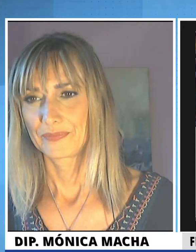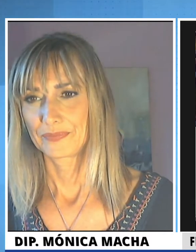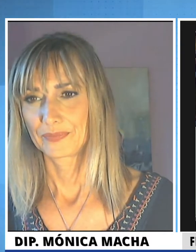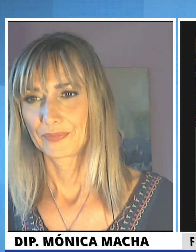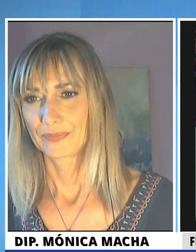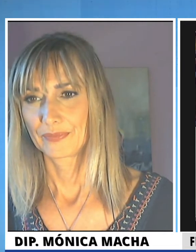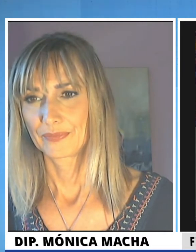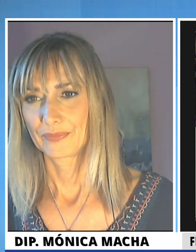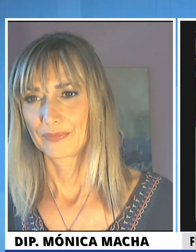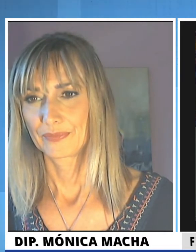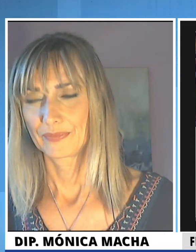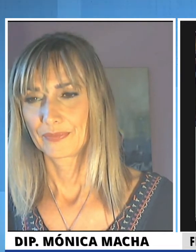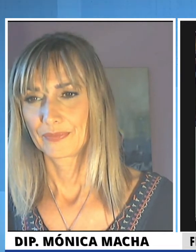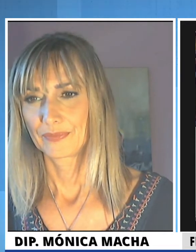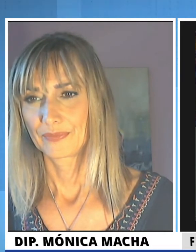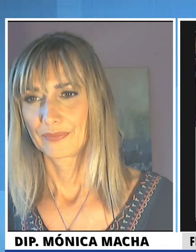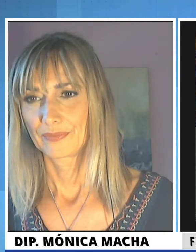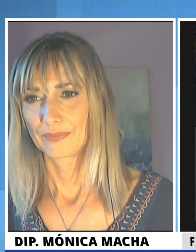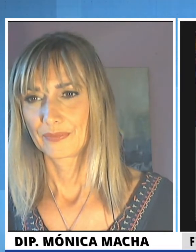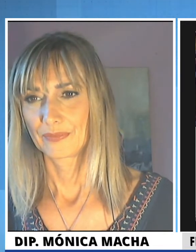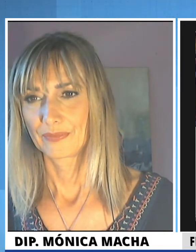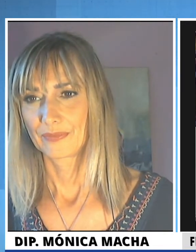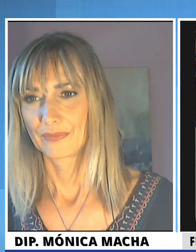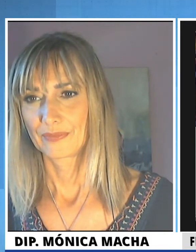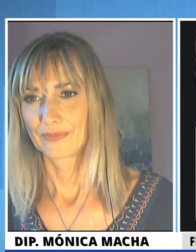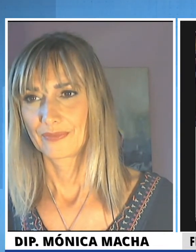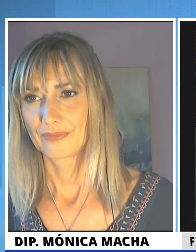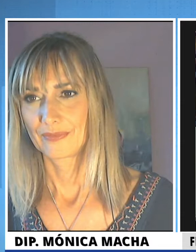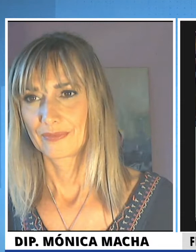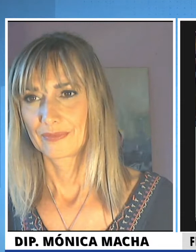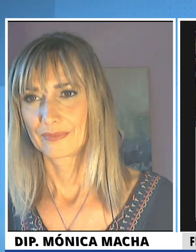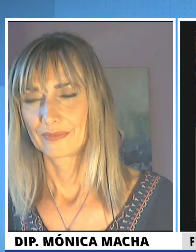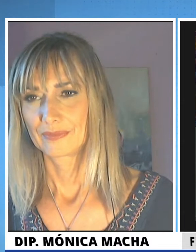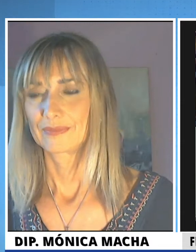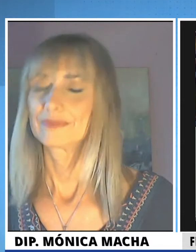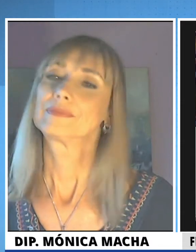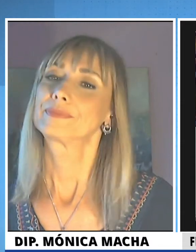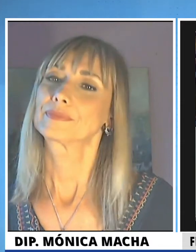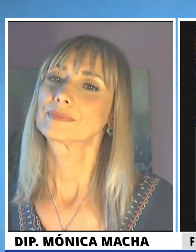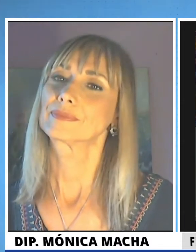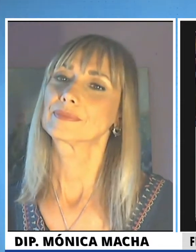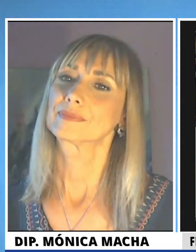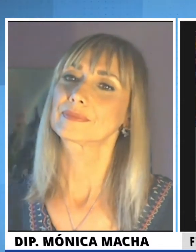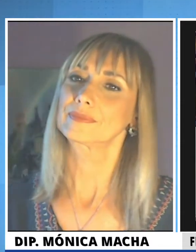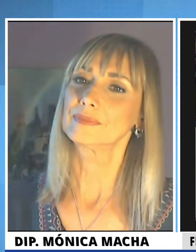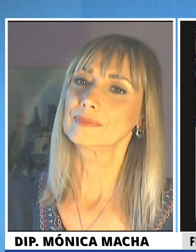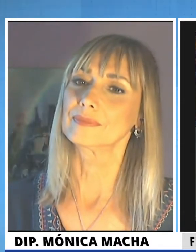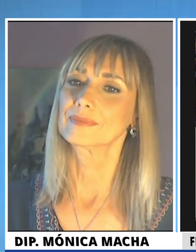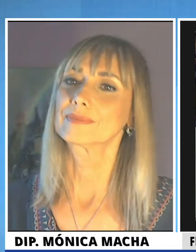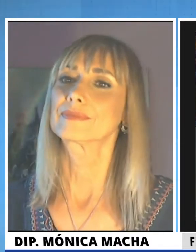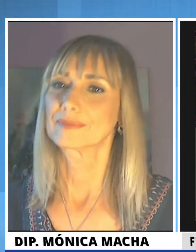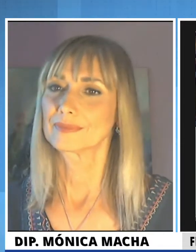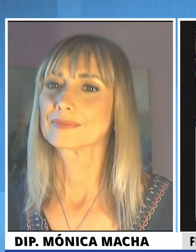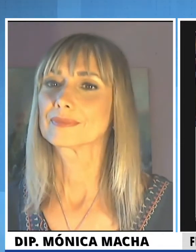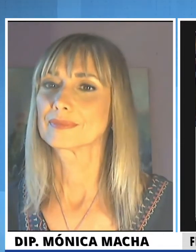poder también repensar el modo en que tenemos esa perspectiva inclusiva, ¿no? Entonces,